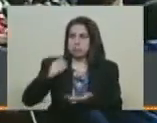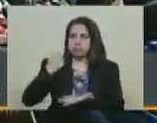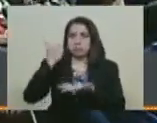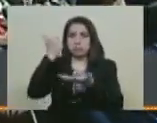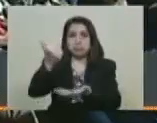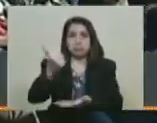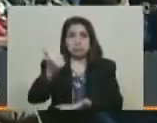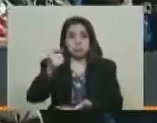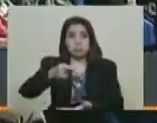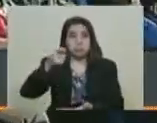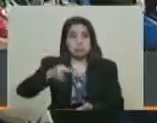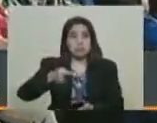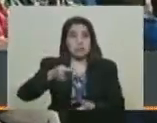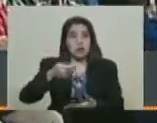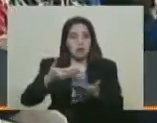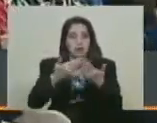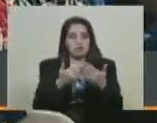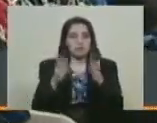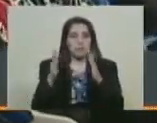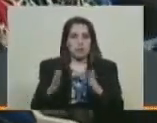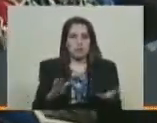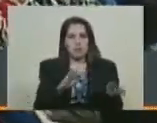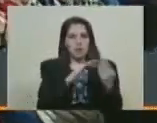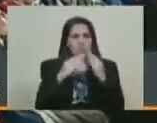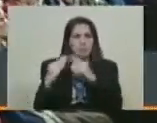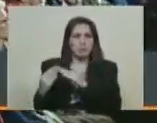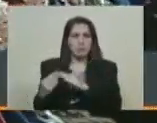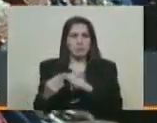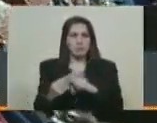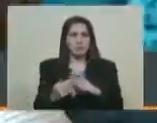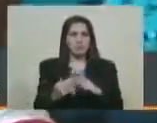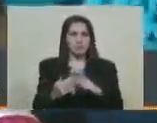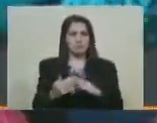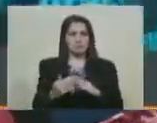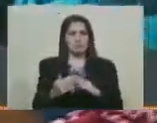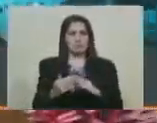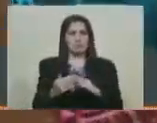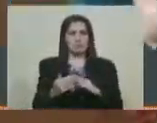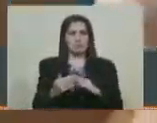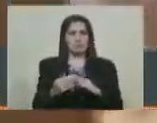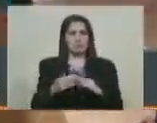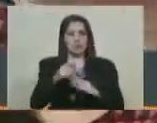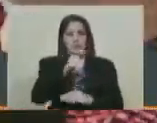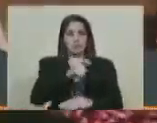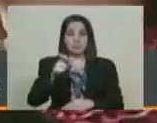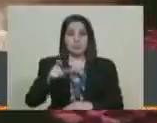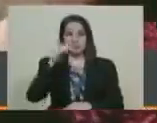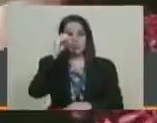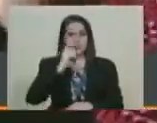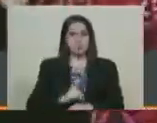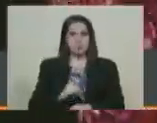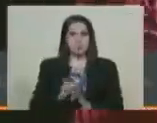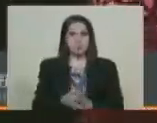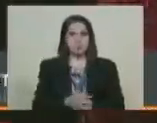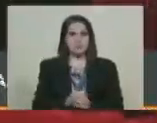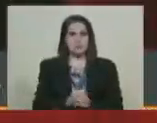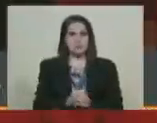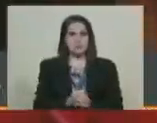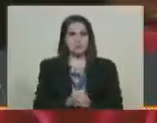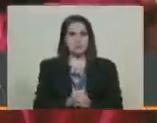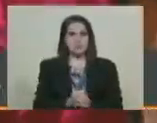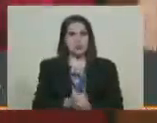los estudiantes, de las comunas, de las personas con alguna discapacidad, de